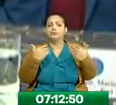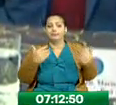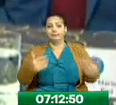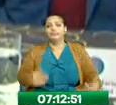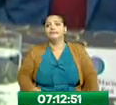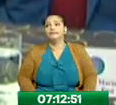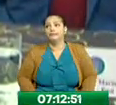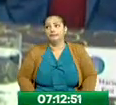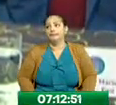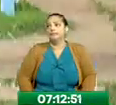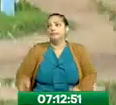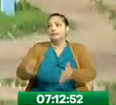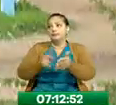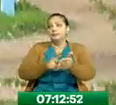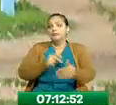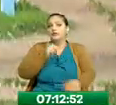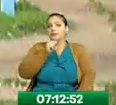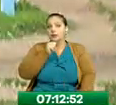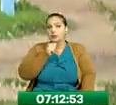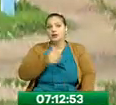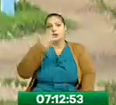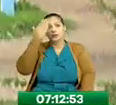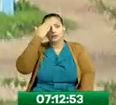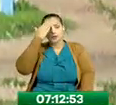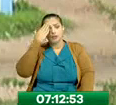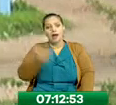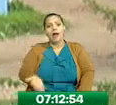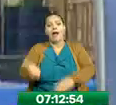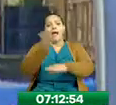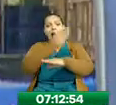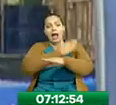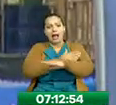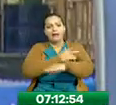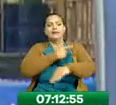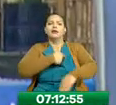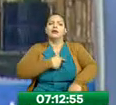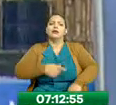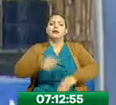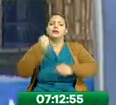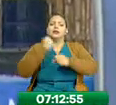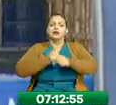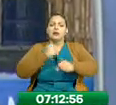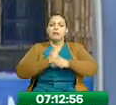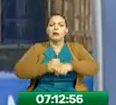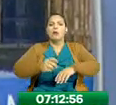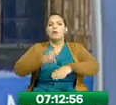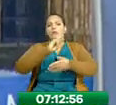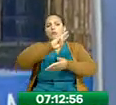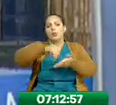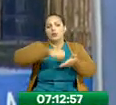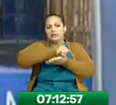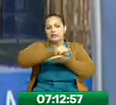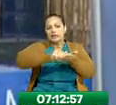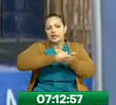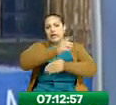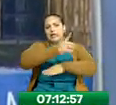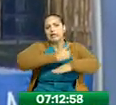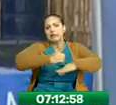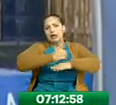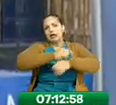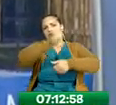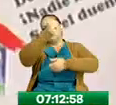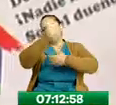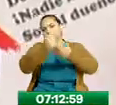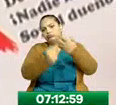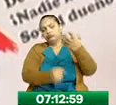trabajó arduamente para recopilar datos en torno a Monte Sinaí con miras de lograr la respectiva legalización de terrenos,